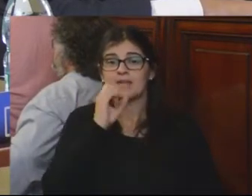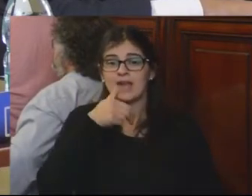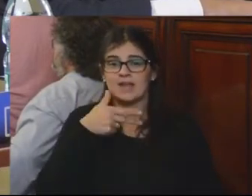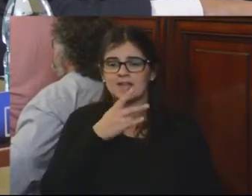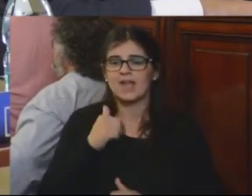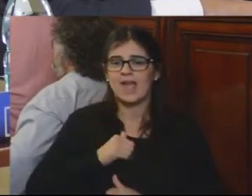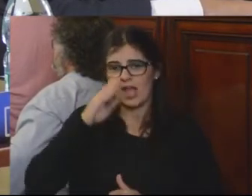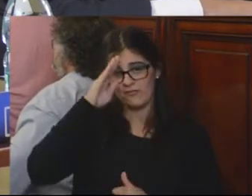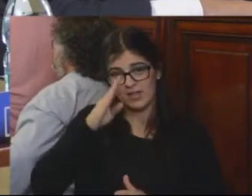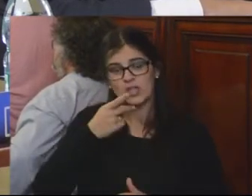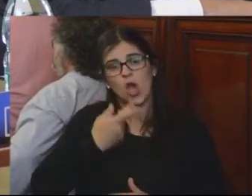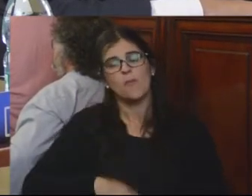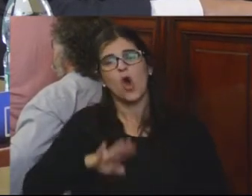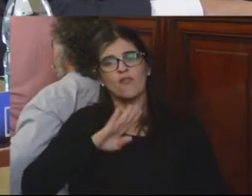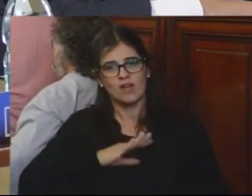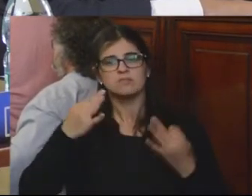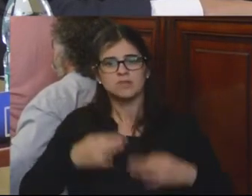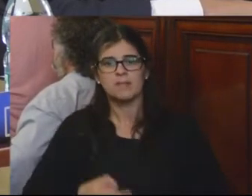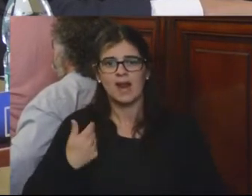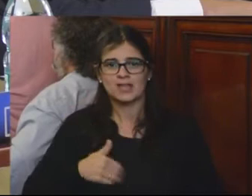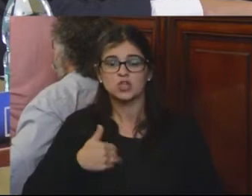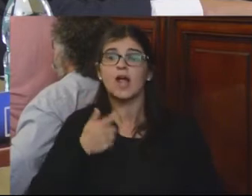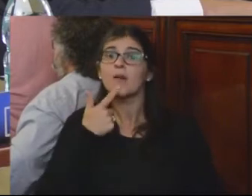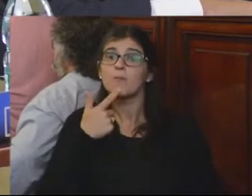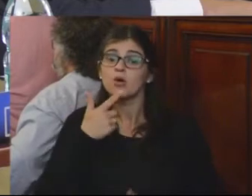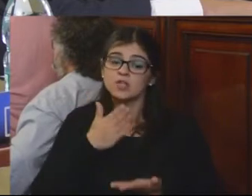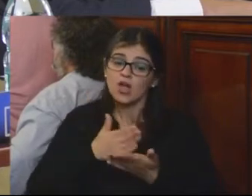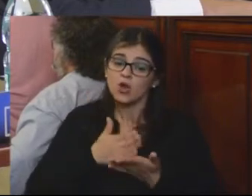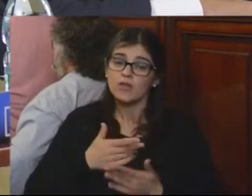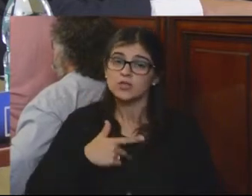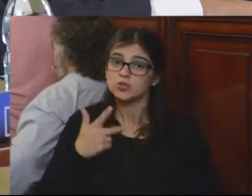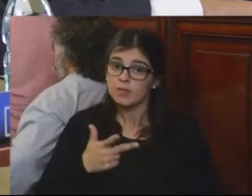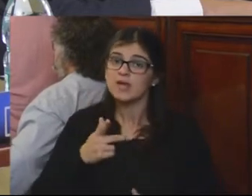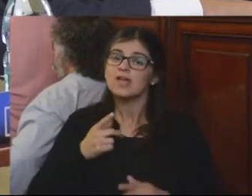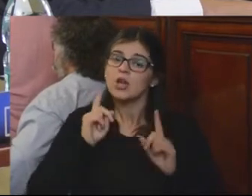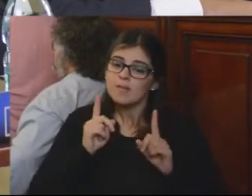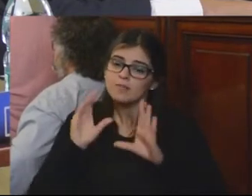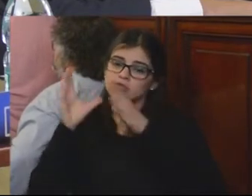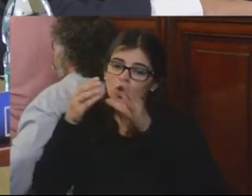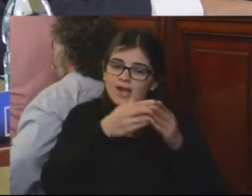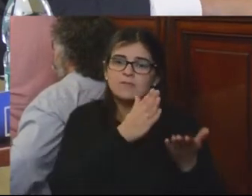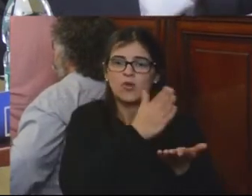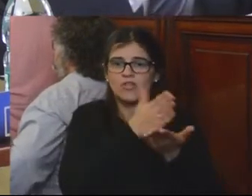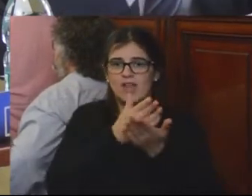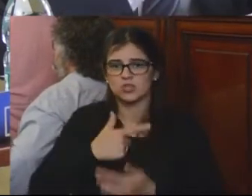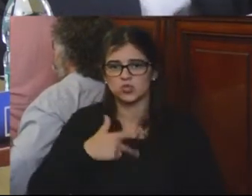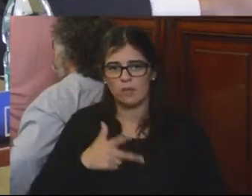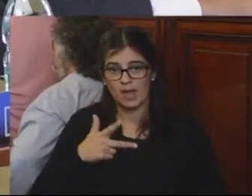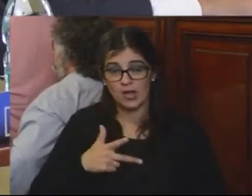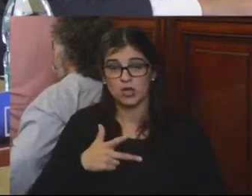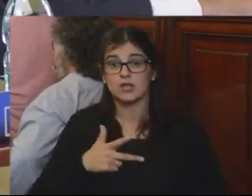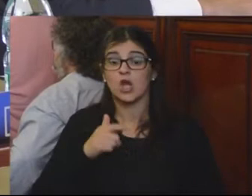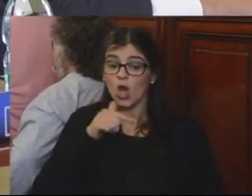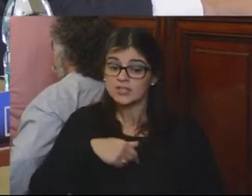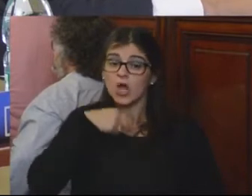verdadera ofensa de la sociedad argentina a las políticas de derechos humanos y a los propios organismos de derechos humanos lejos de esa